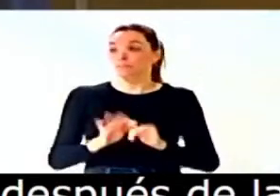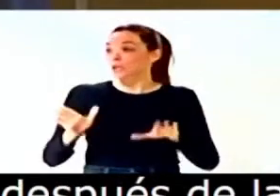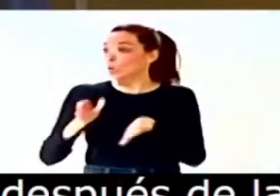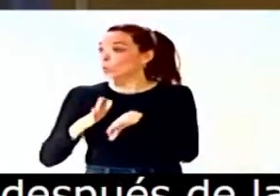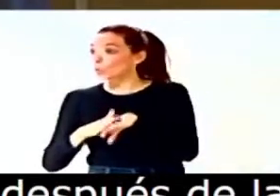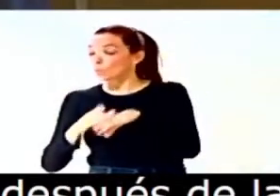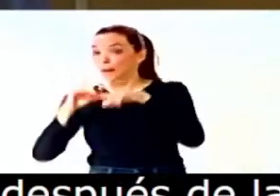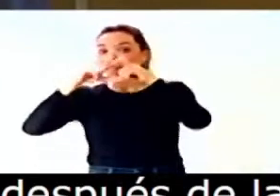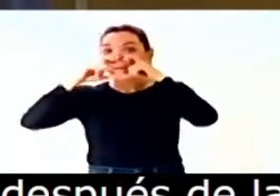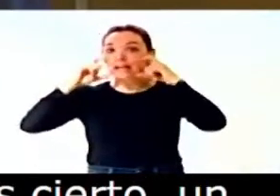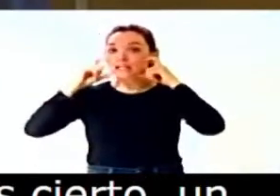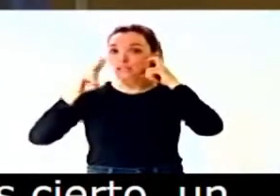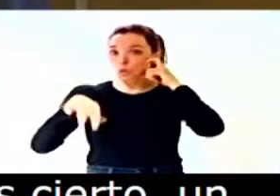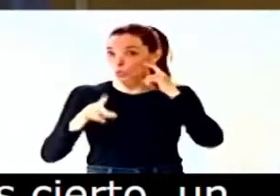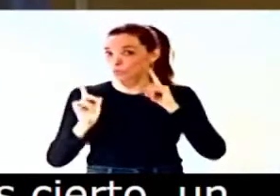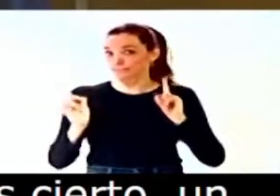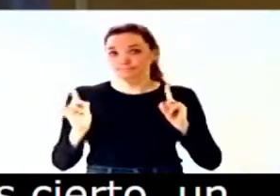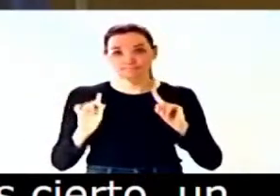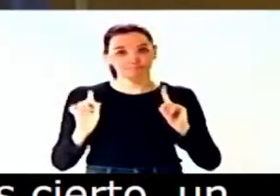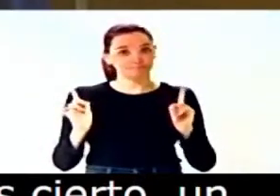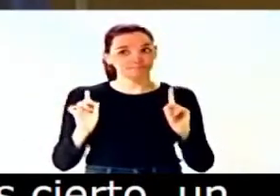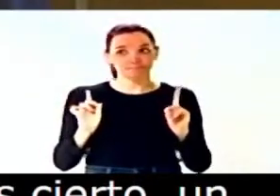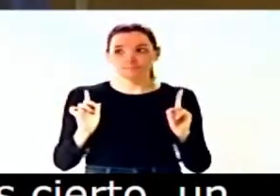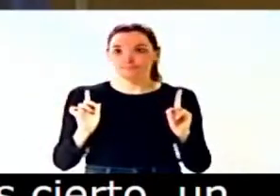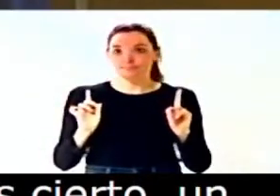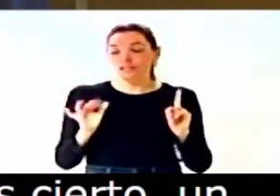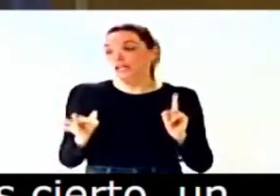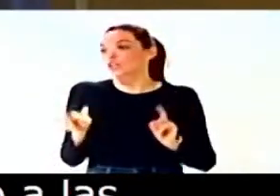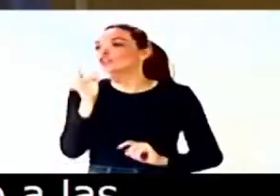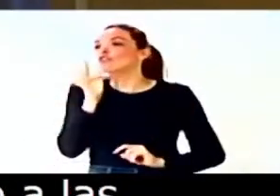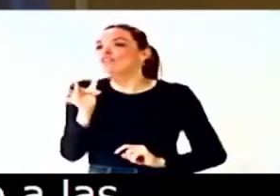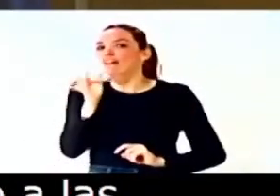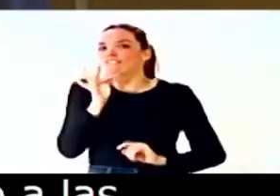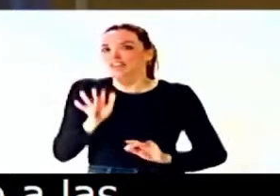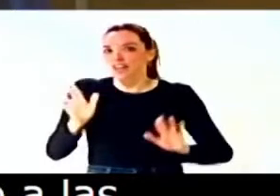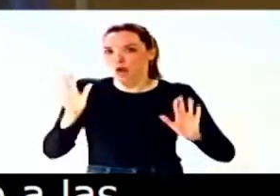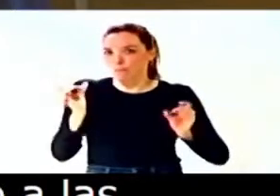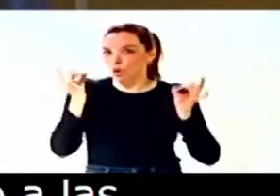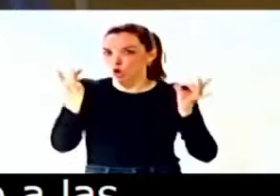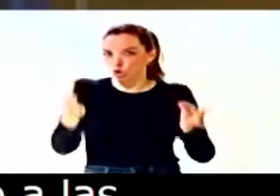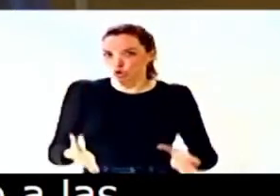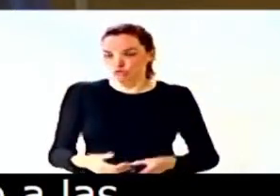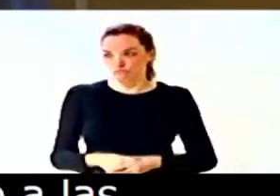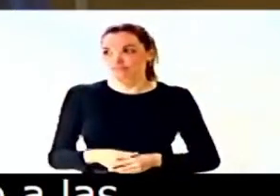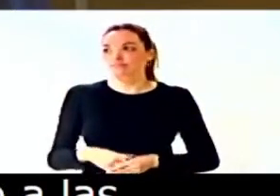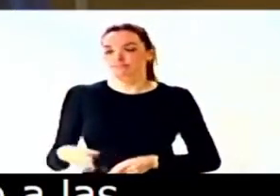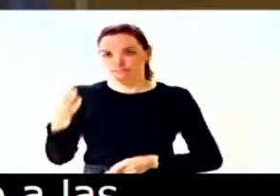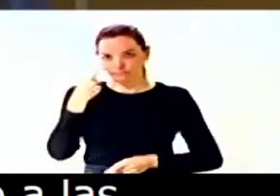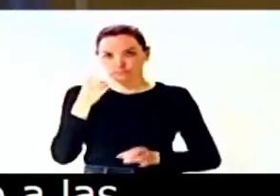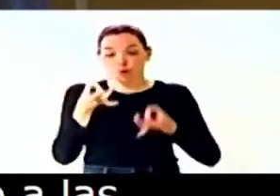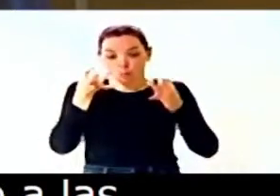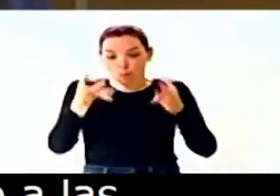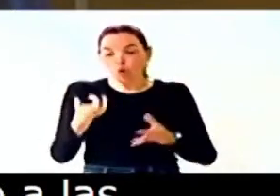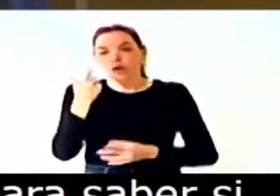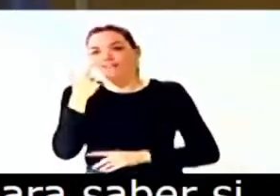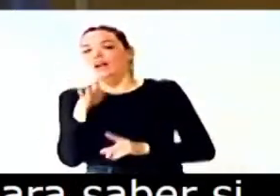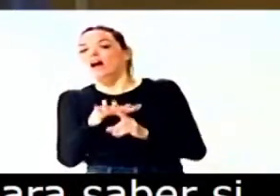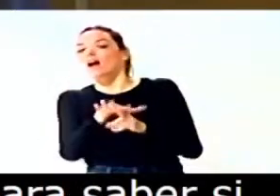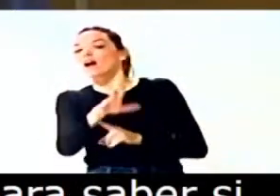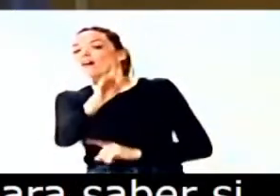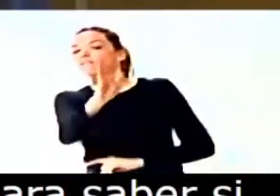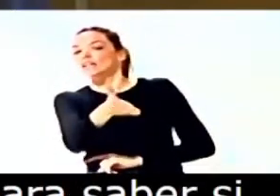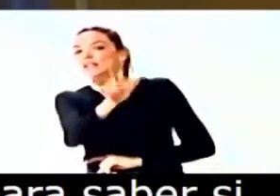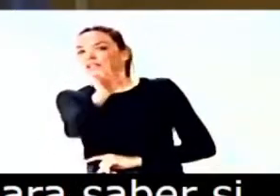a las mascarillas, al uso o no. Todavía es pronto para saber si eso incide. Lo